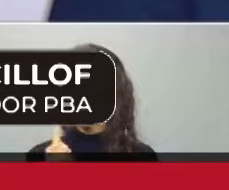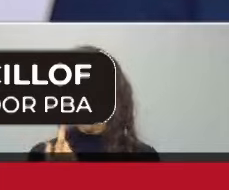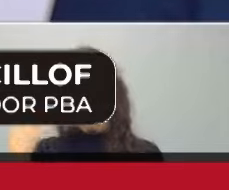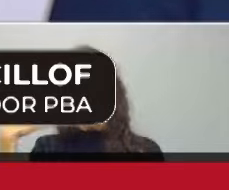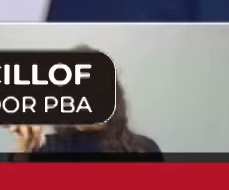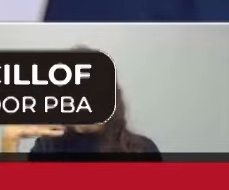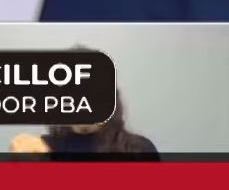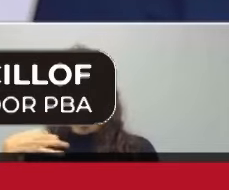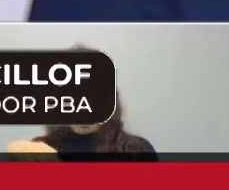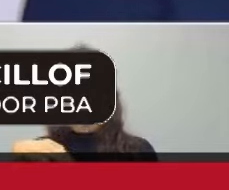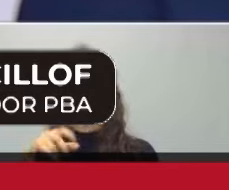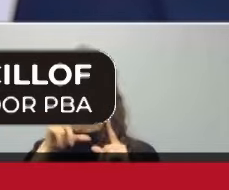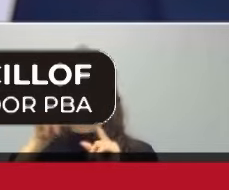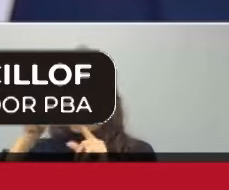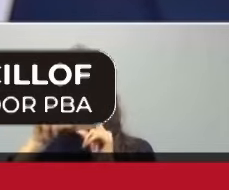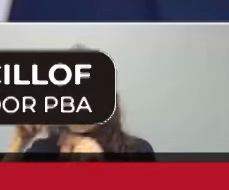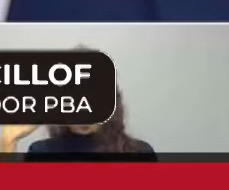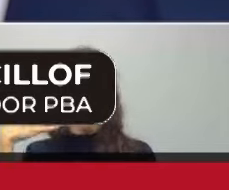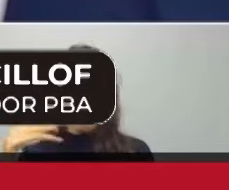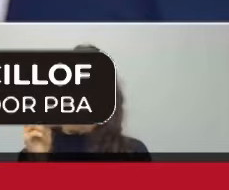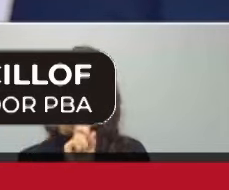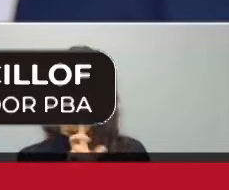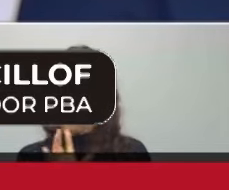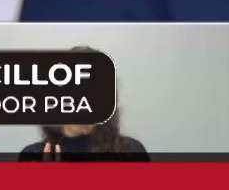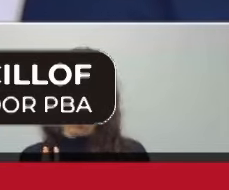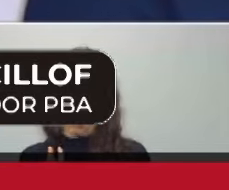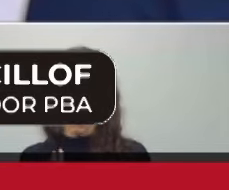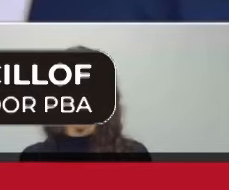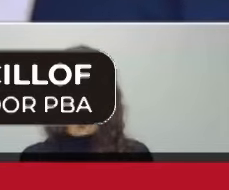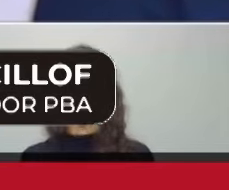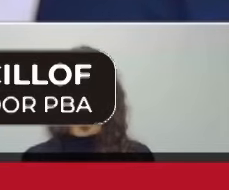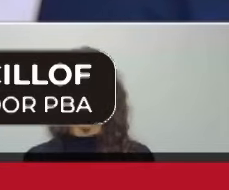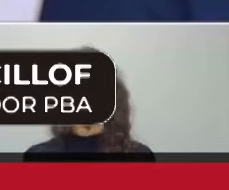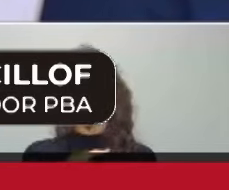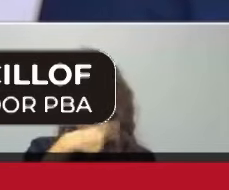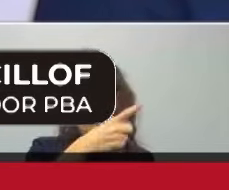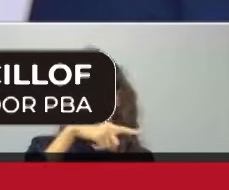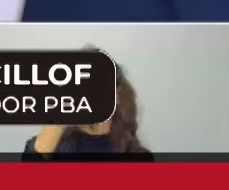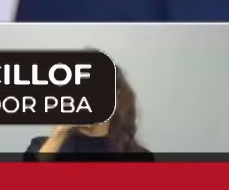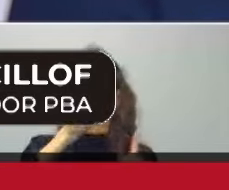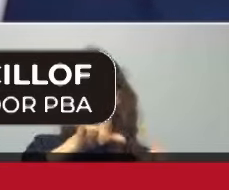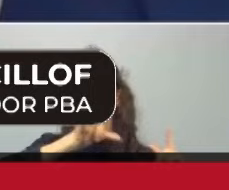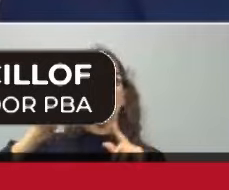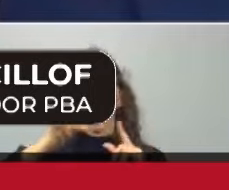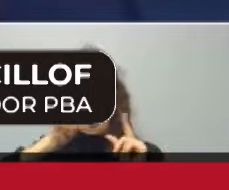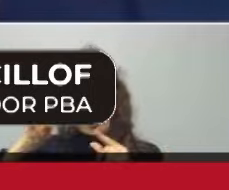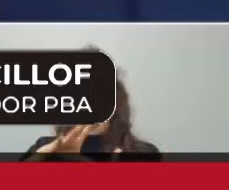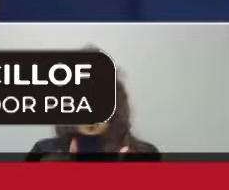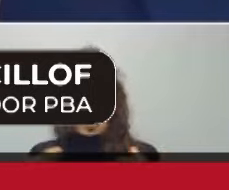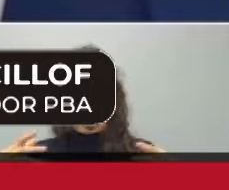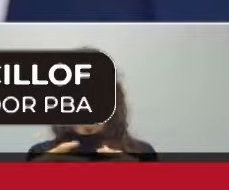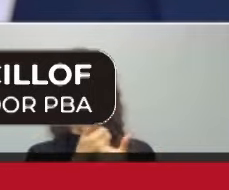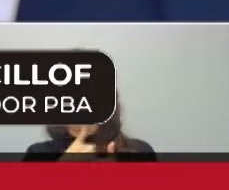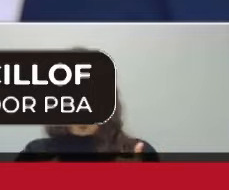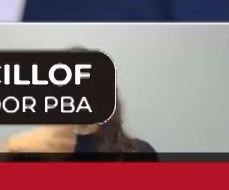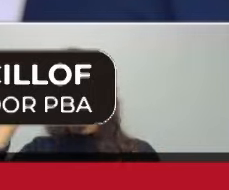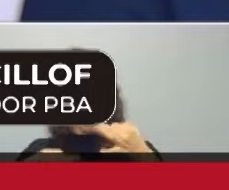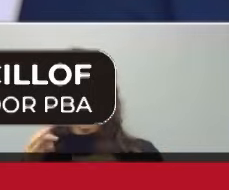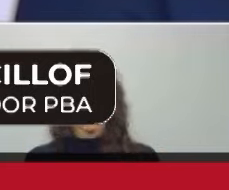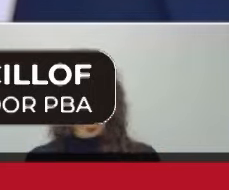provincia que ha hecho reclamos de diverso tipo, también otras que lo hicieron ante la Corte Suprema de